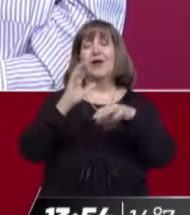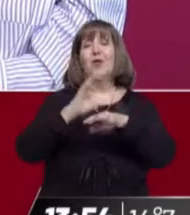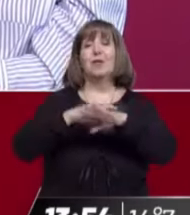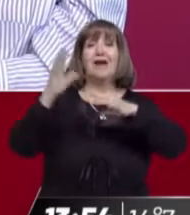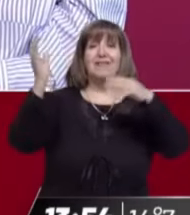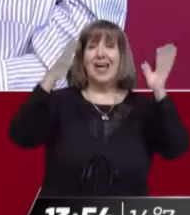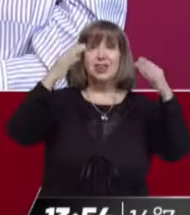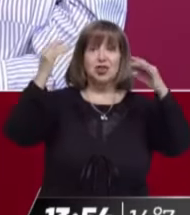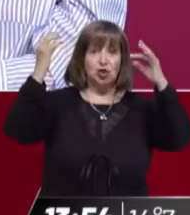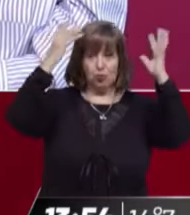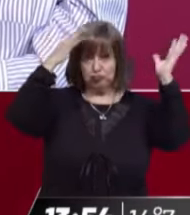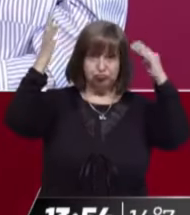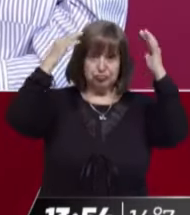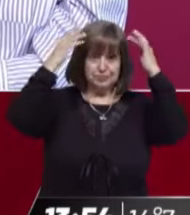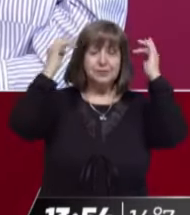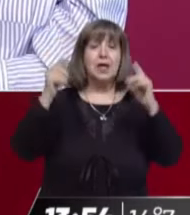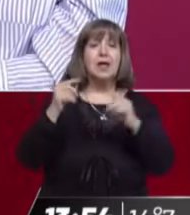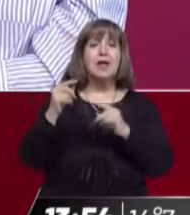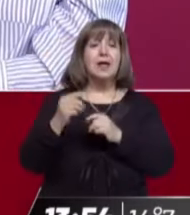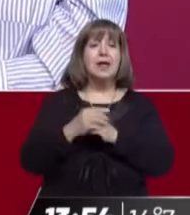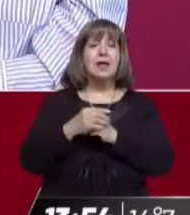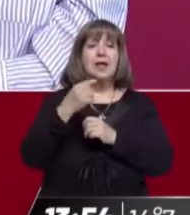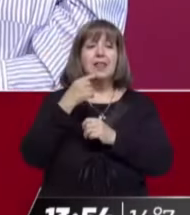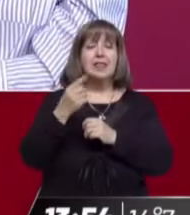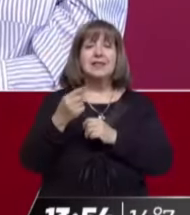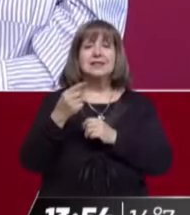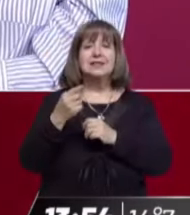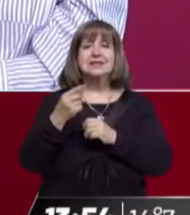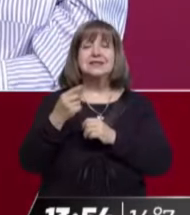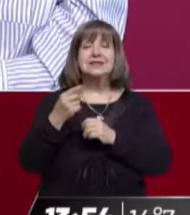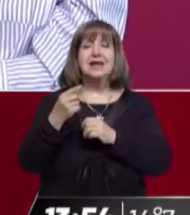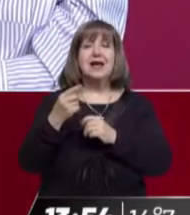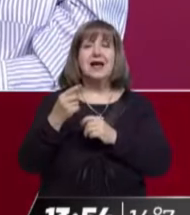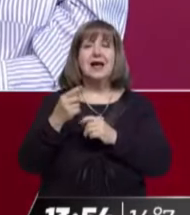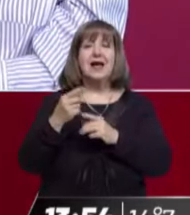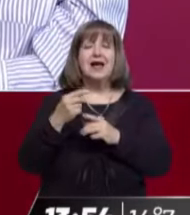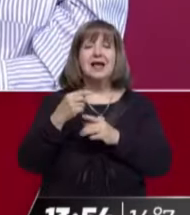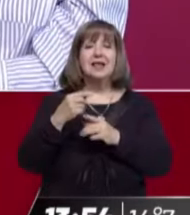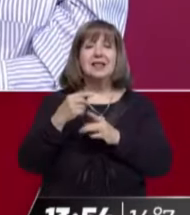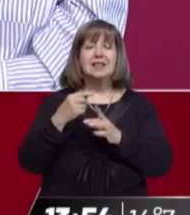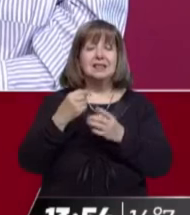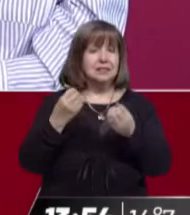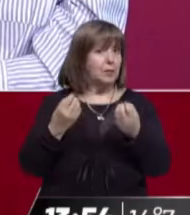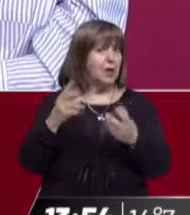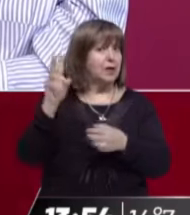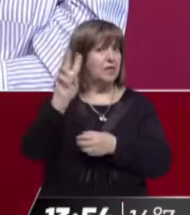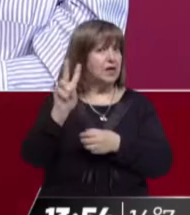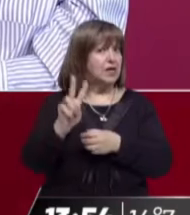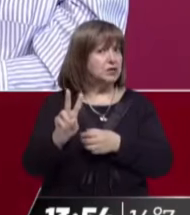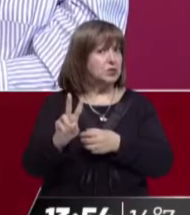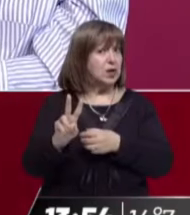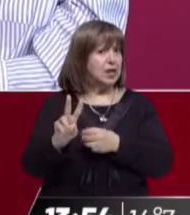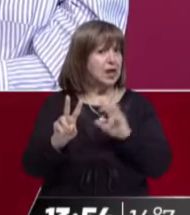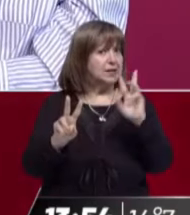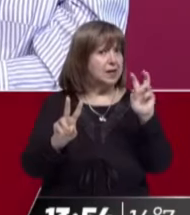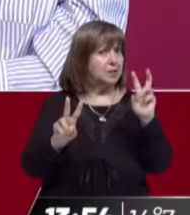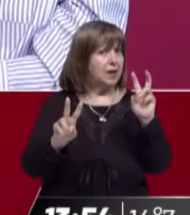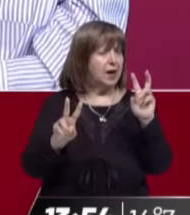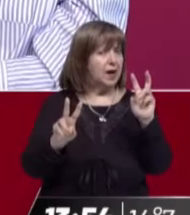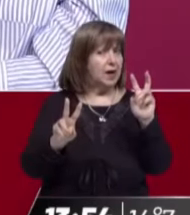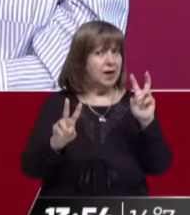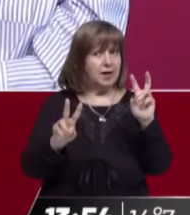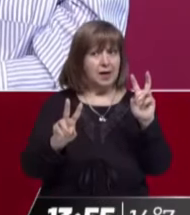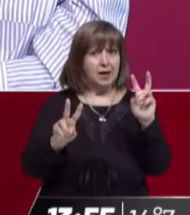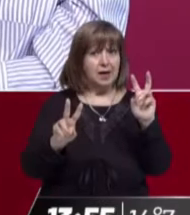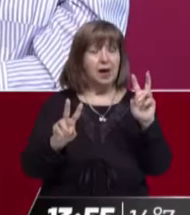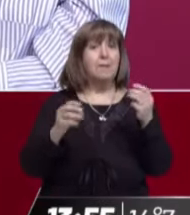que viene, vientos que, bueno, vienen para acá, dice que son vientos de cambio para Venezuela. ¿Por qué? Porque